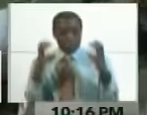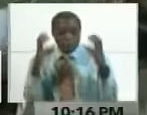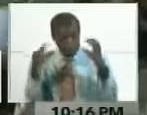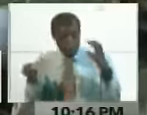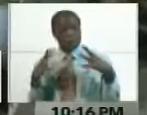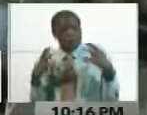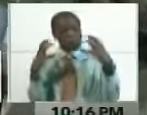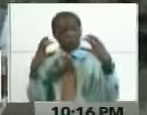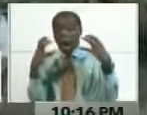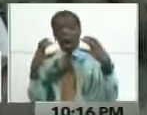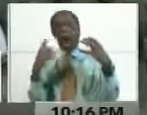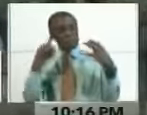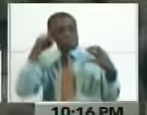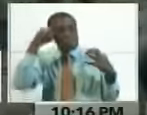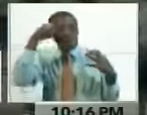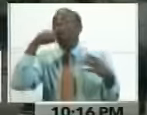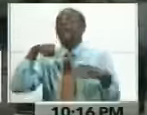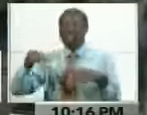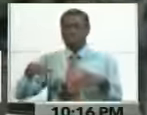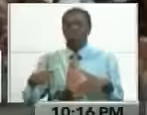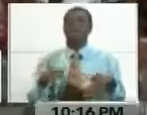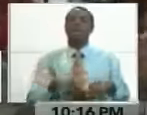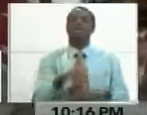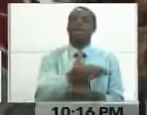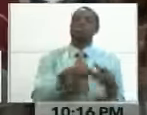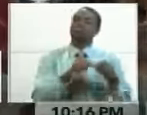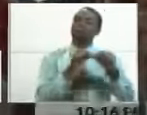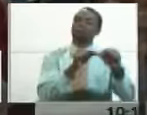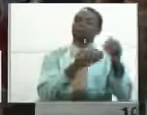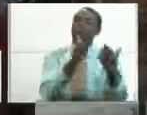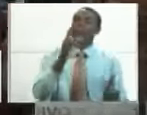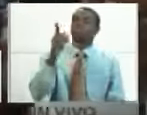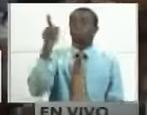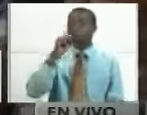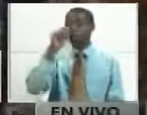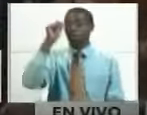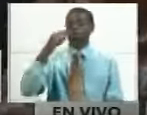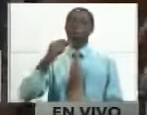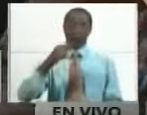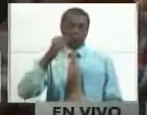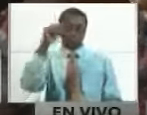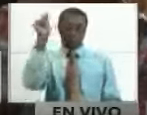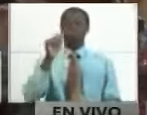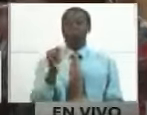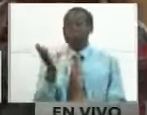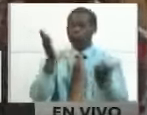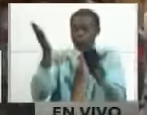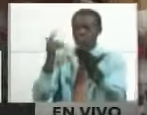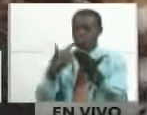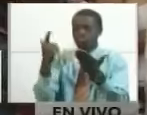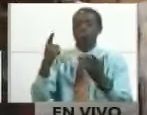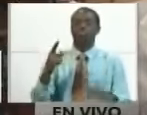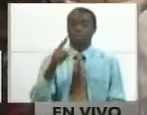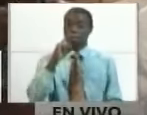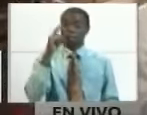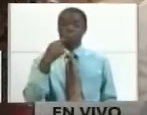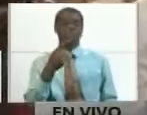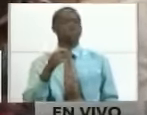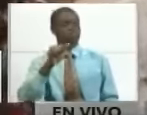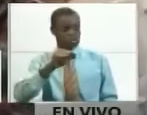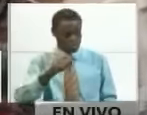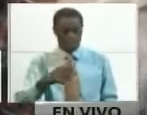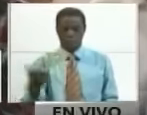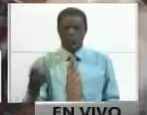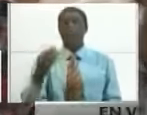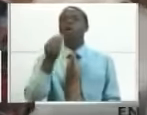sientan que esta revolución llegó para quedarse. Así es. Adelante, presidente. Así es, Diosdado. Hay que forjar a la juventud,